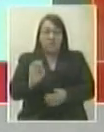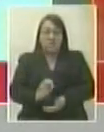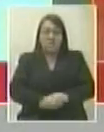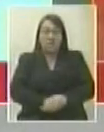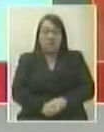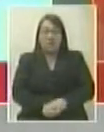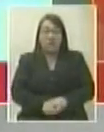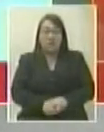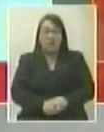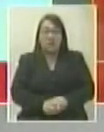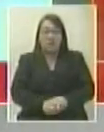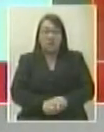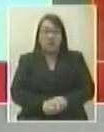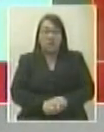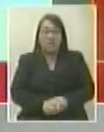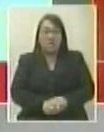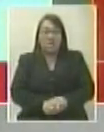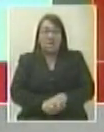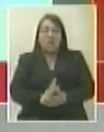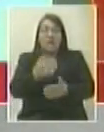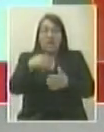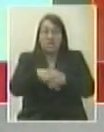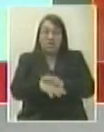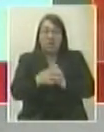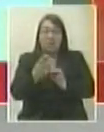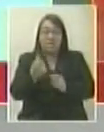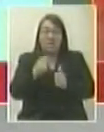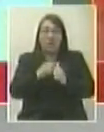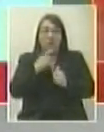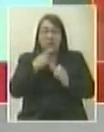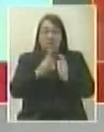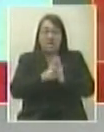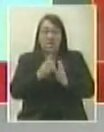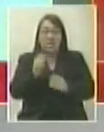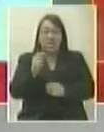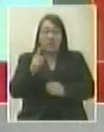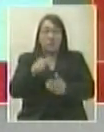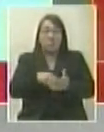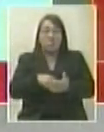9.88%, y la reserva de contingencia, conforme señala la ley, bordeando el 1%.